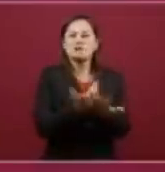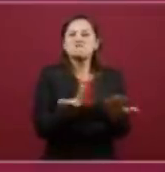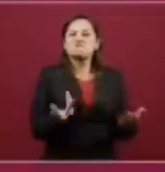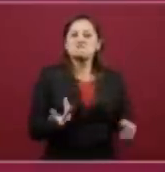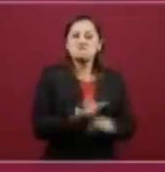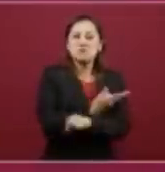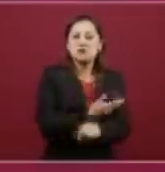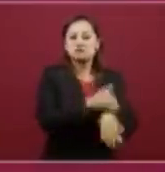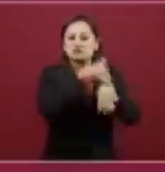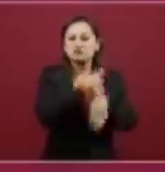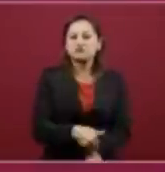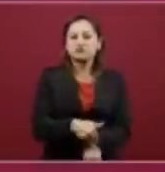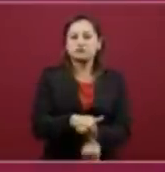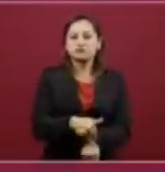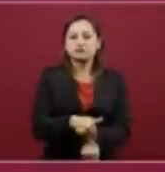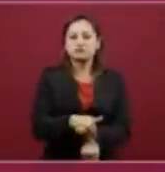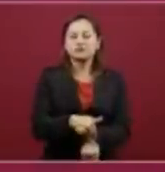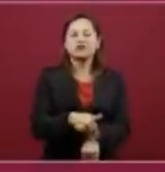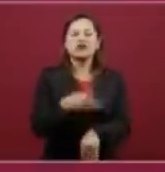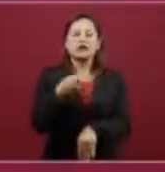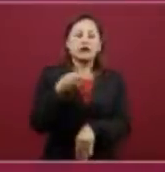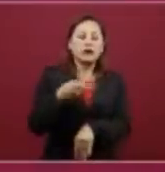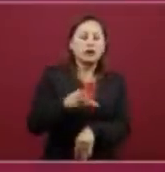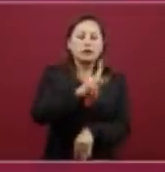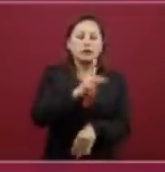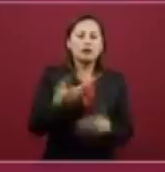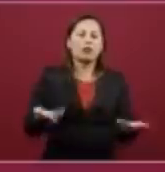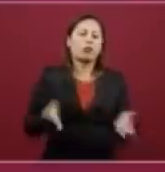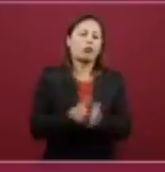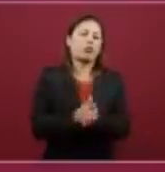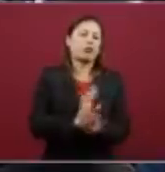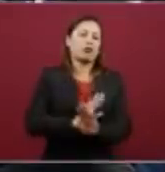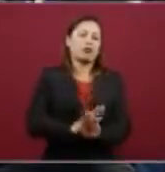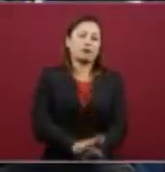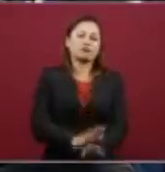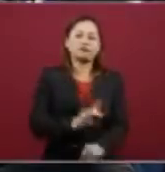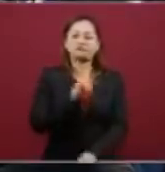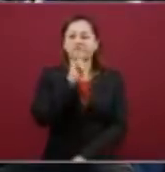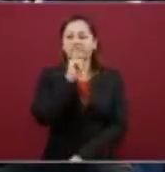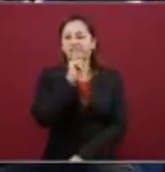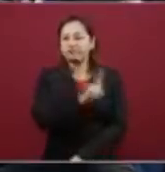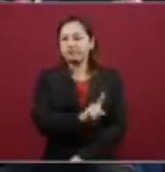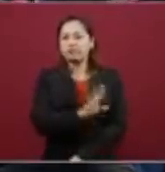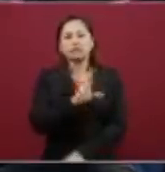dar carpetazo a ninguno de estos asuntos.